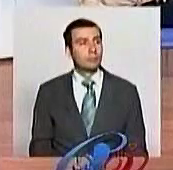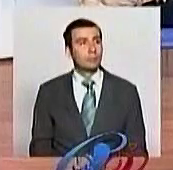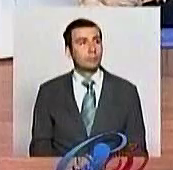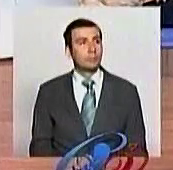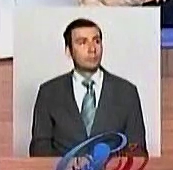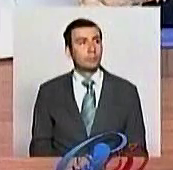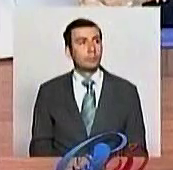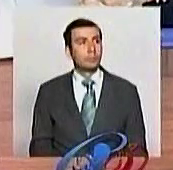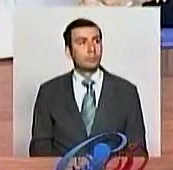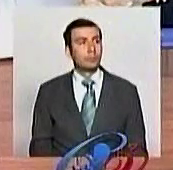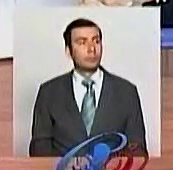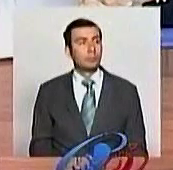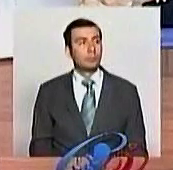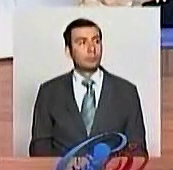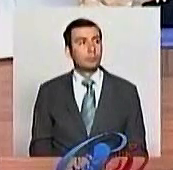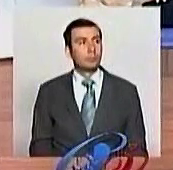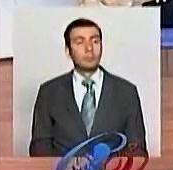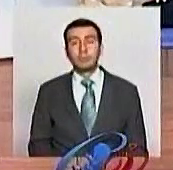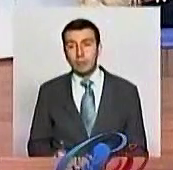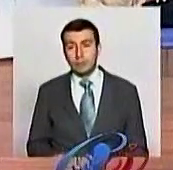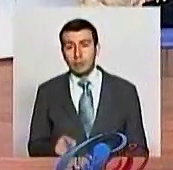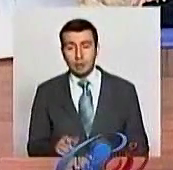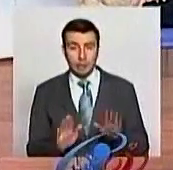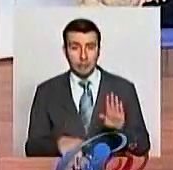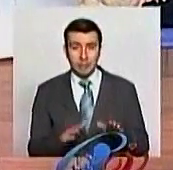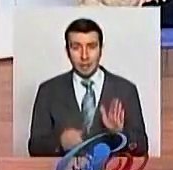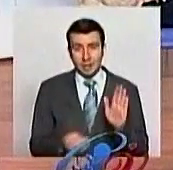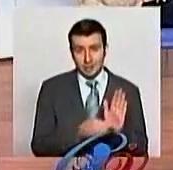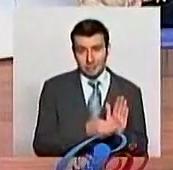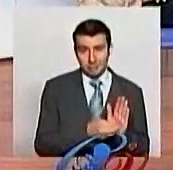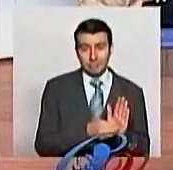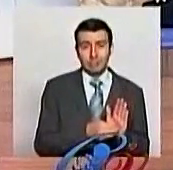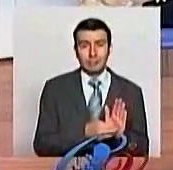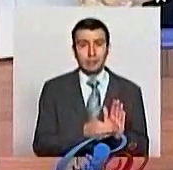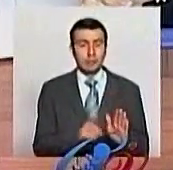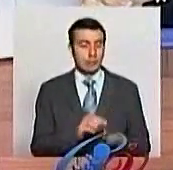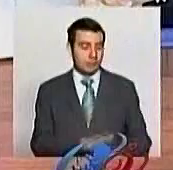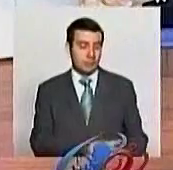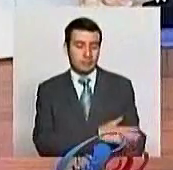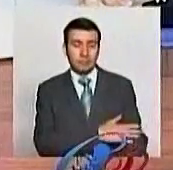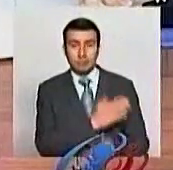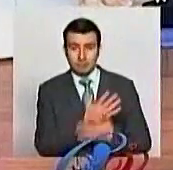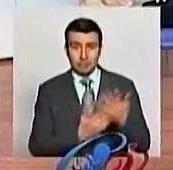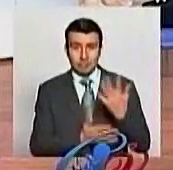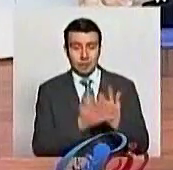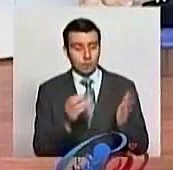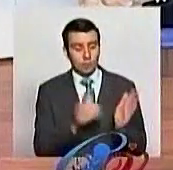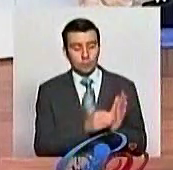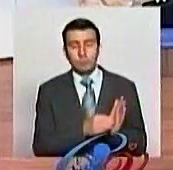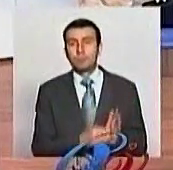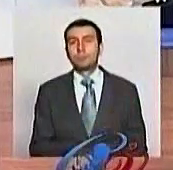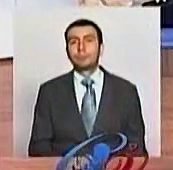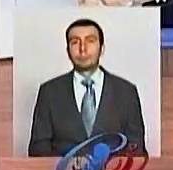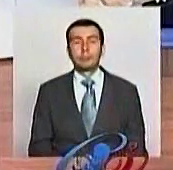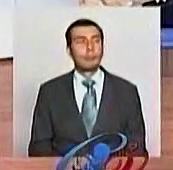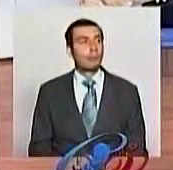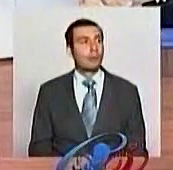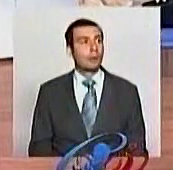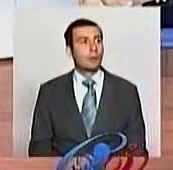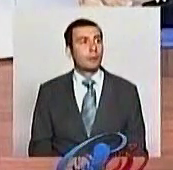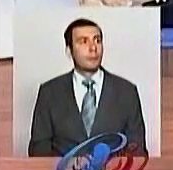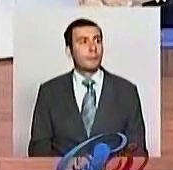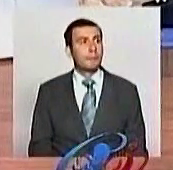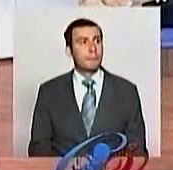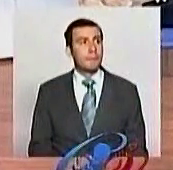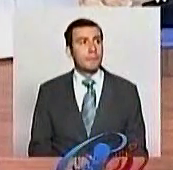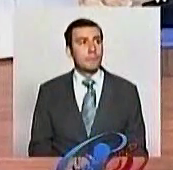y le ponemos en el pie izquierdo y en la manito izquierda, ¿cierto? Una vez tenemos